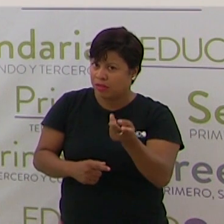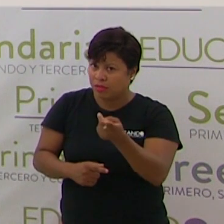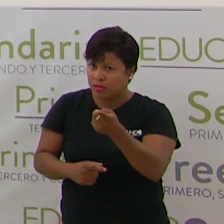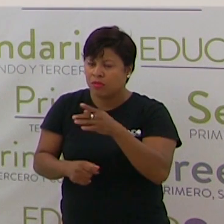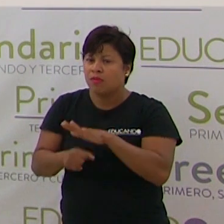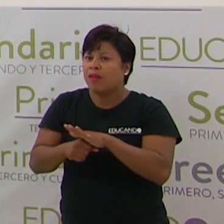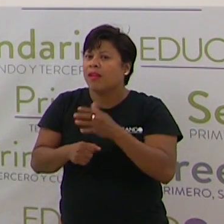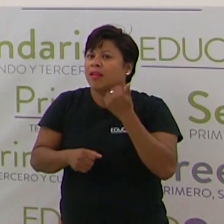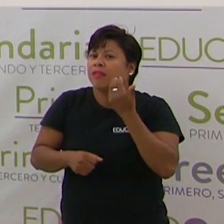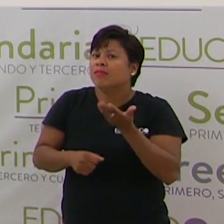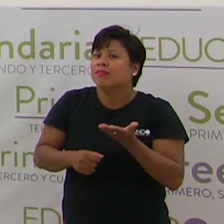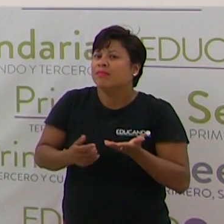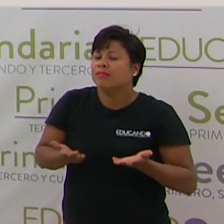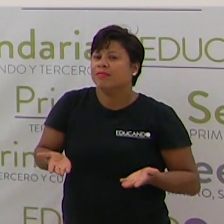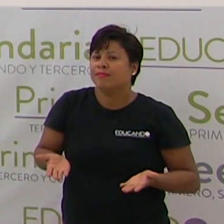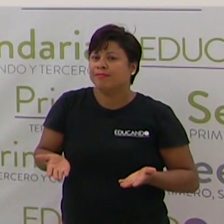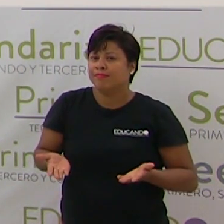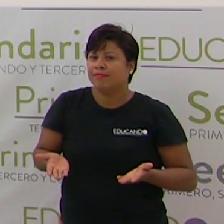sería?